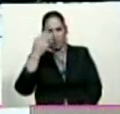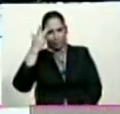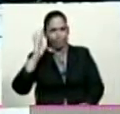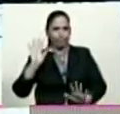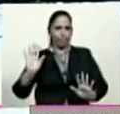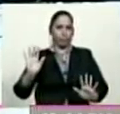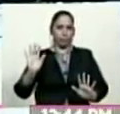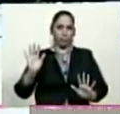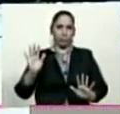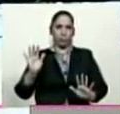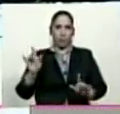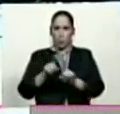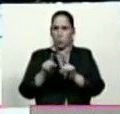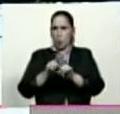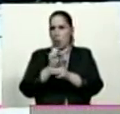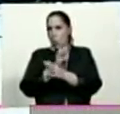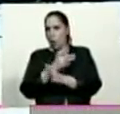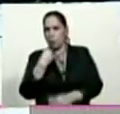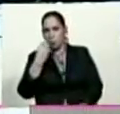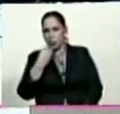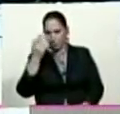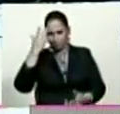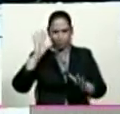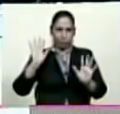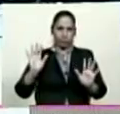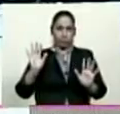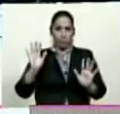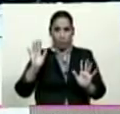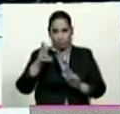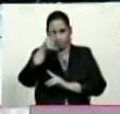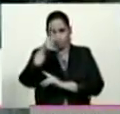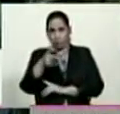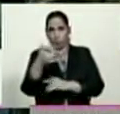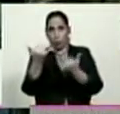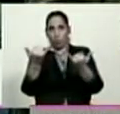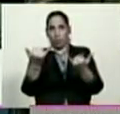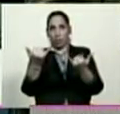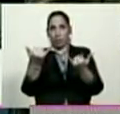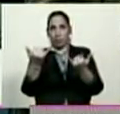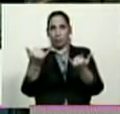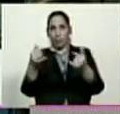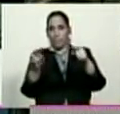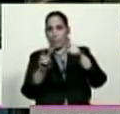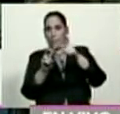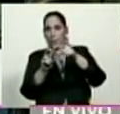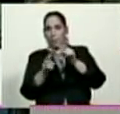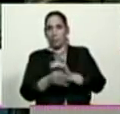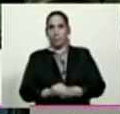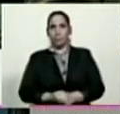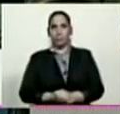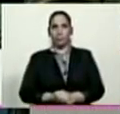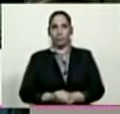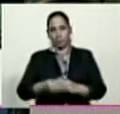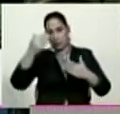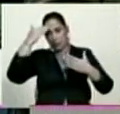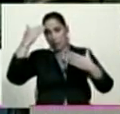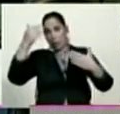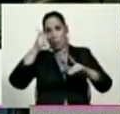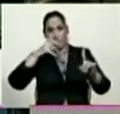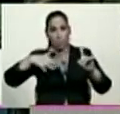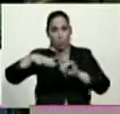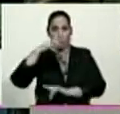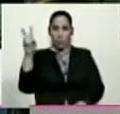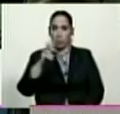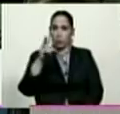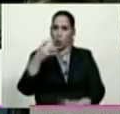muchachada. Esto lo estamos transmitiendo, ¿verdad? Sí. Por Venezolana de Televisión. Sí. Bueno, mi saludo al pueblo de Venezuela.